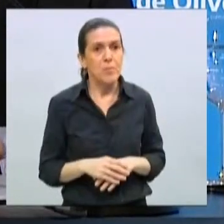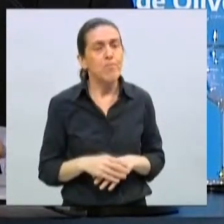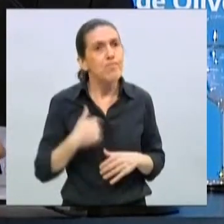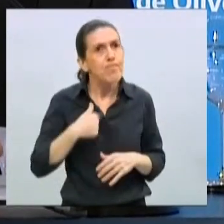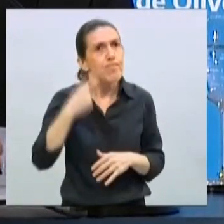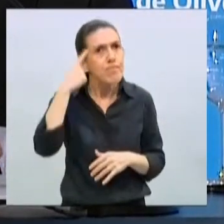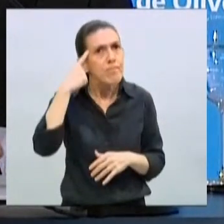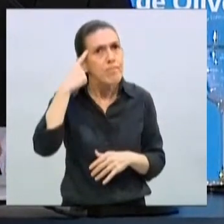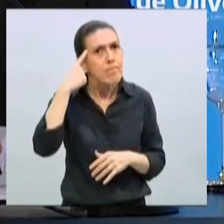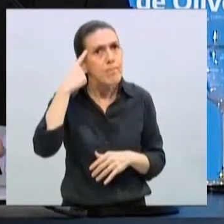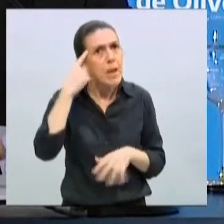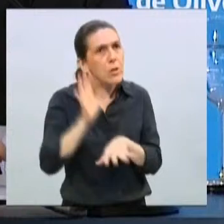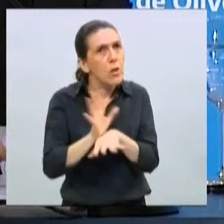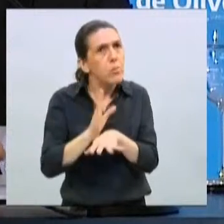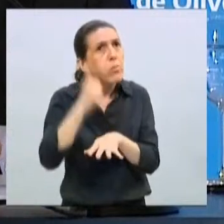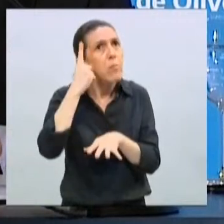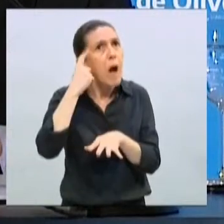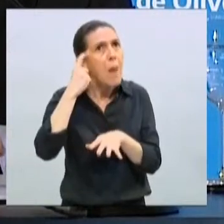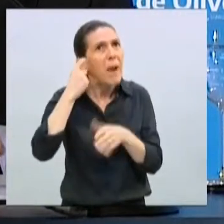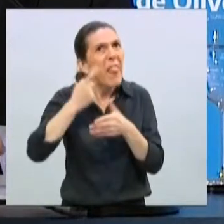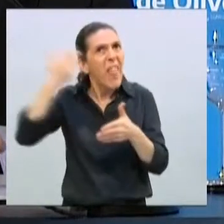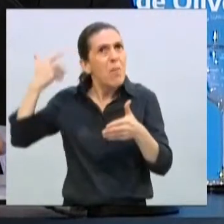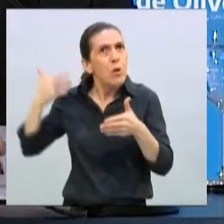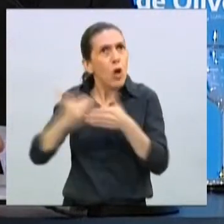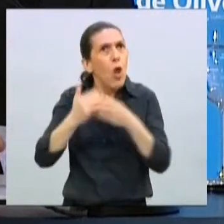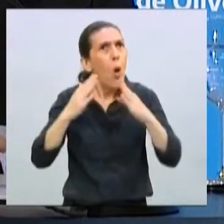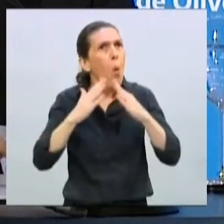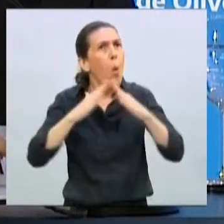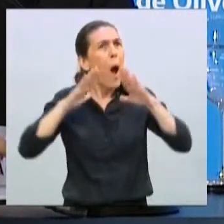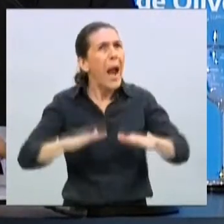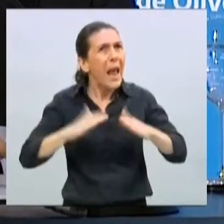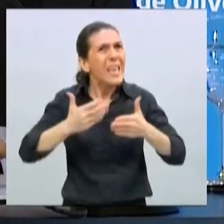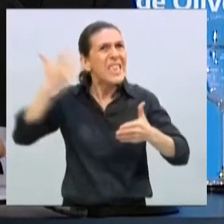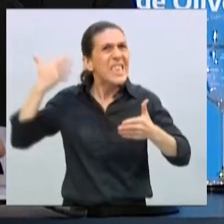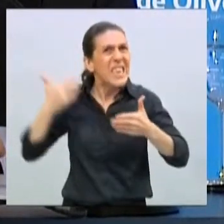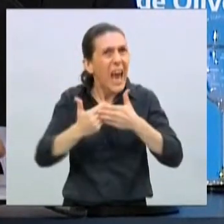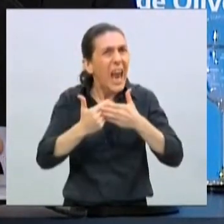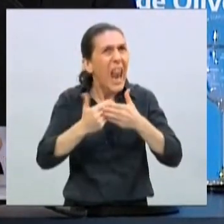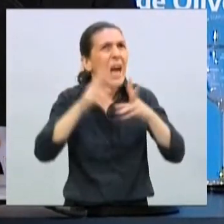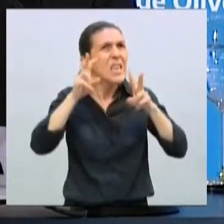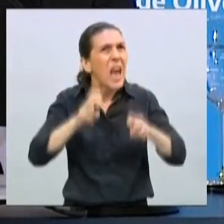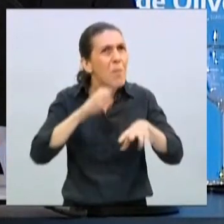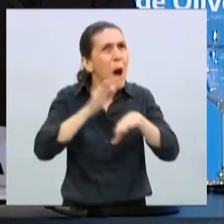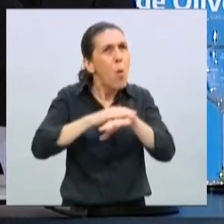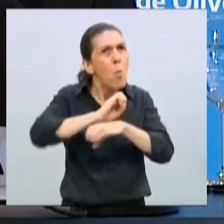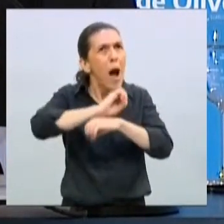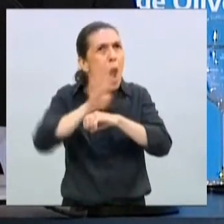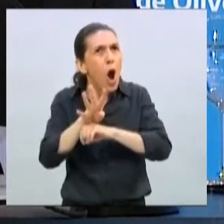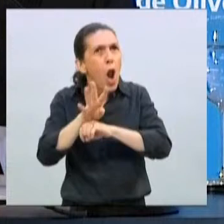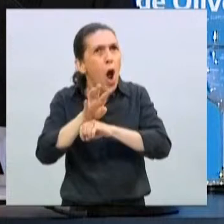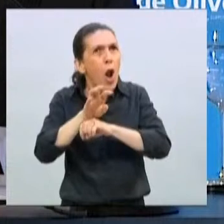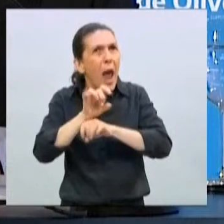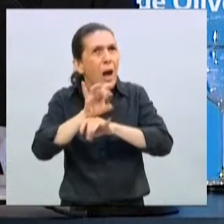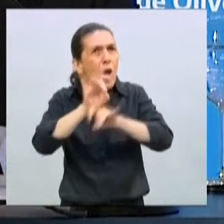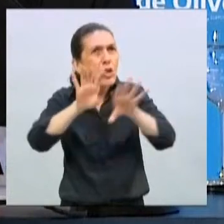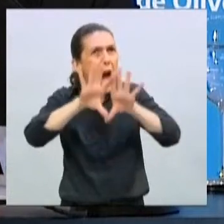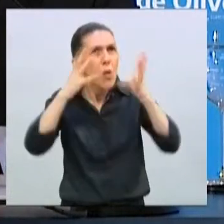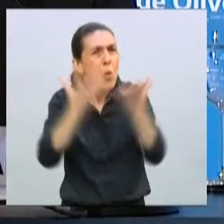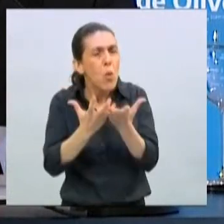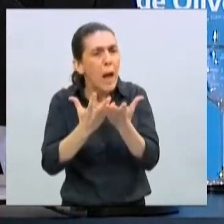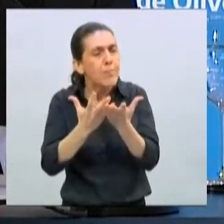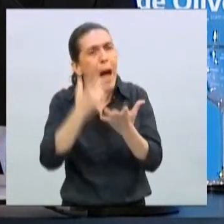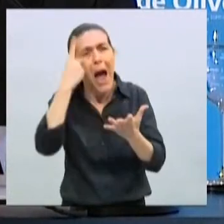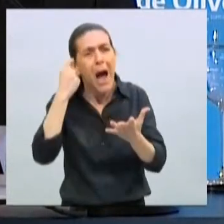creo que un aprendizaje de esta cuarentena y un aprendizaje de esta pandemia es que la mejor